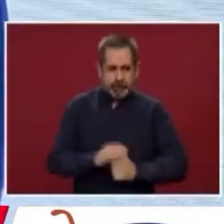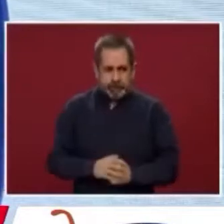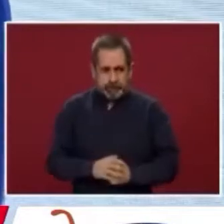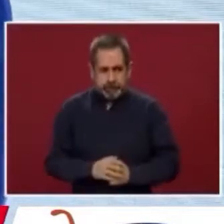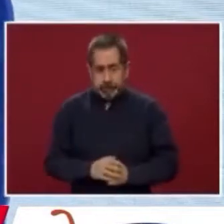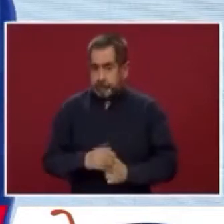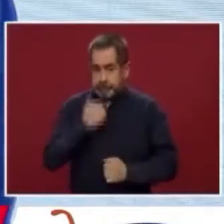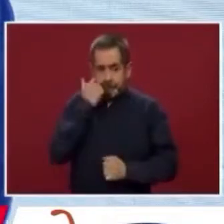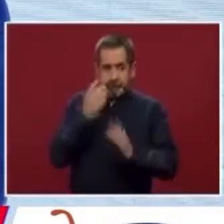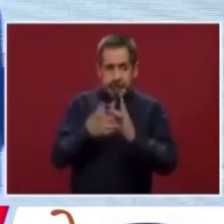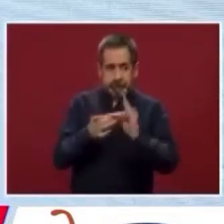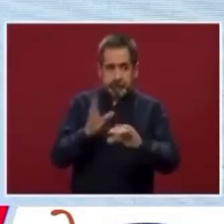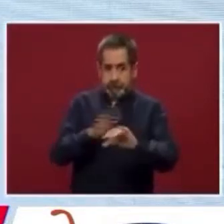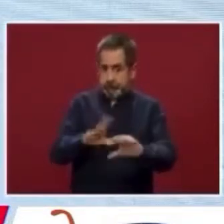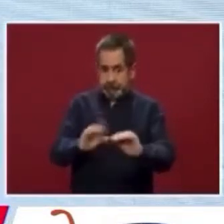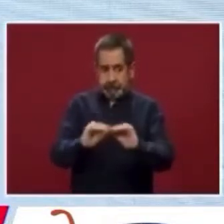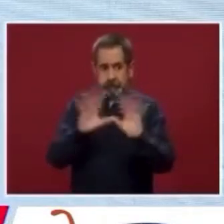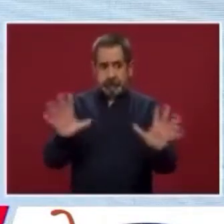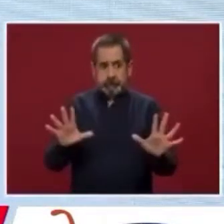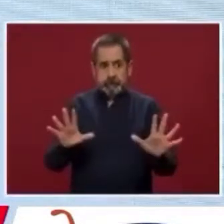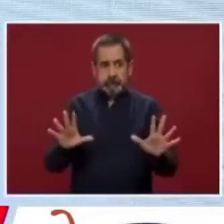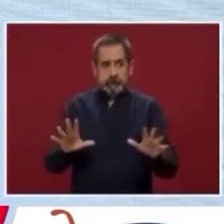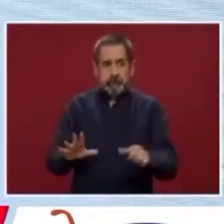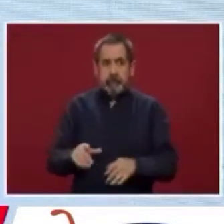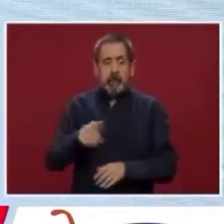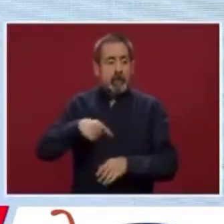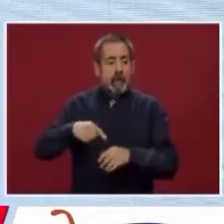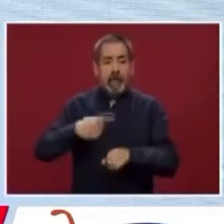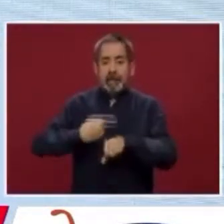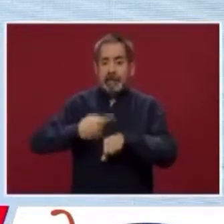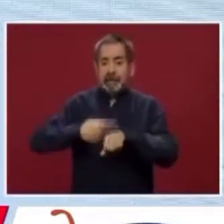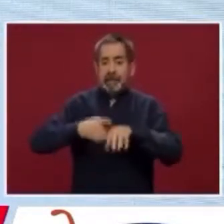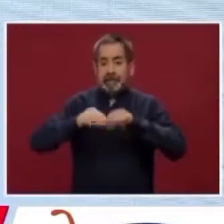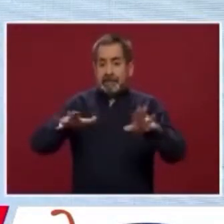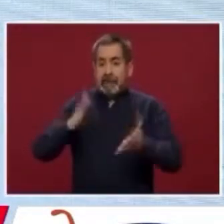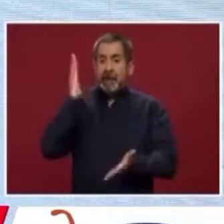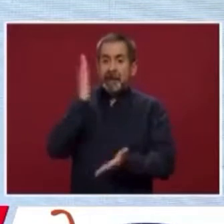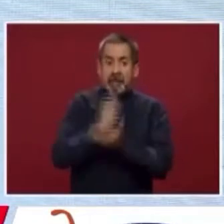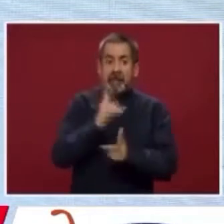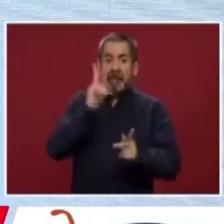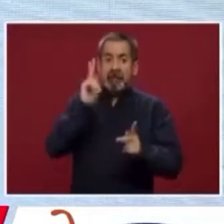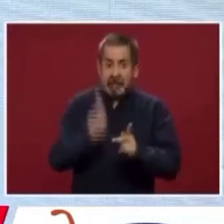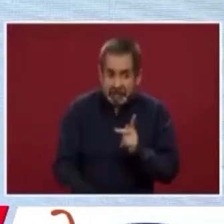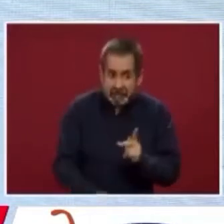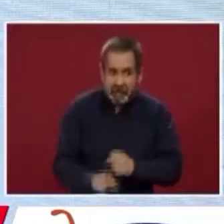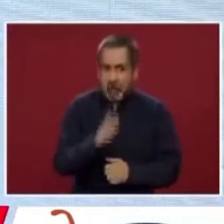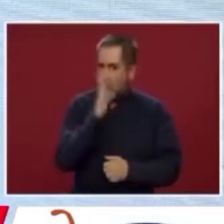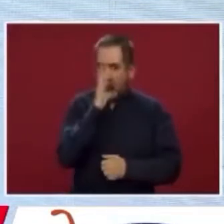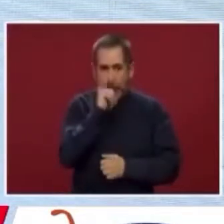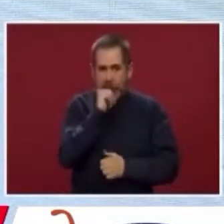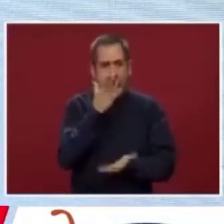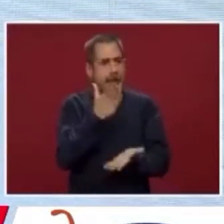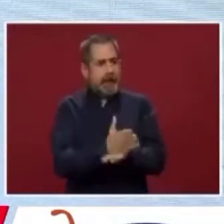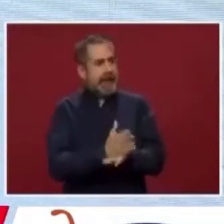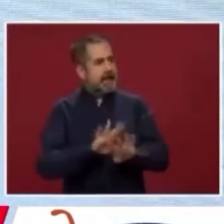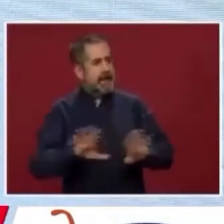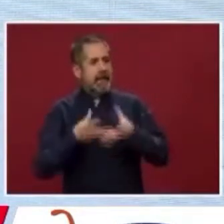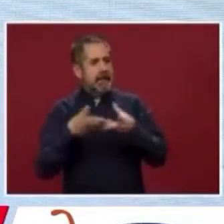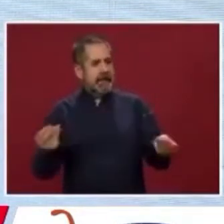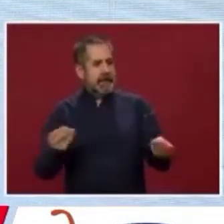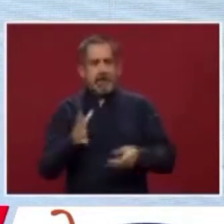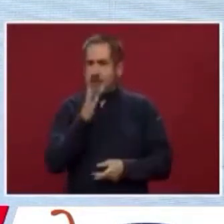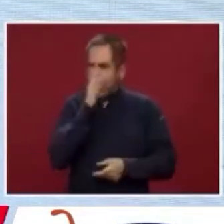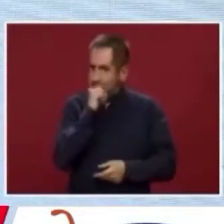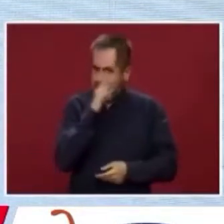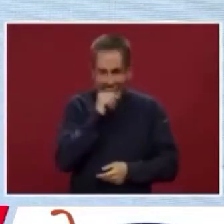Sumamente claro que la epidemia no se puede detener. No hay manera de detener la epidemia. Lo que sí se